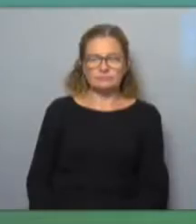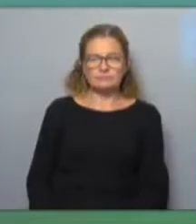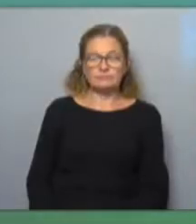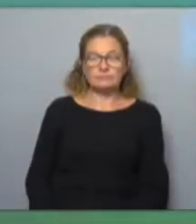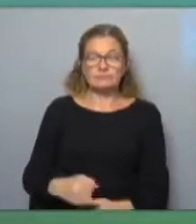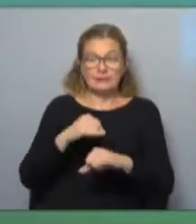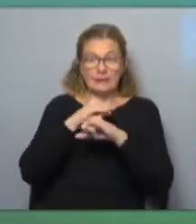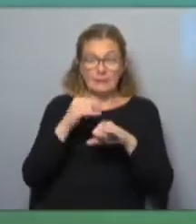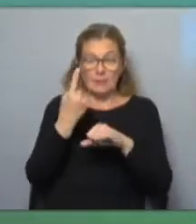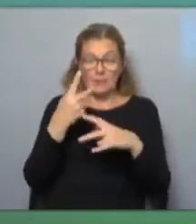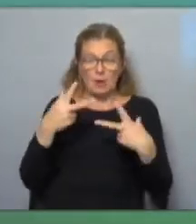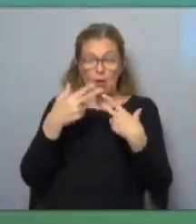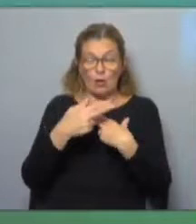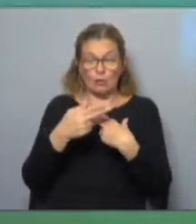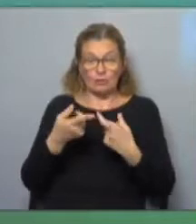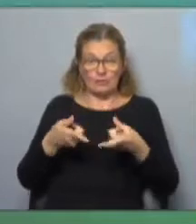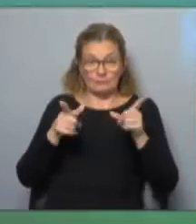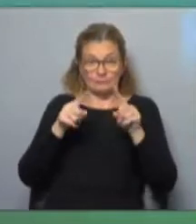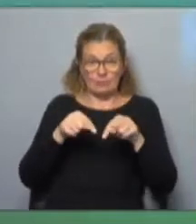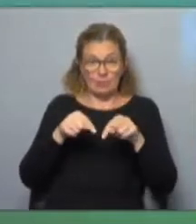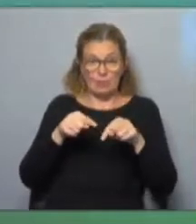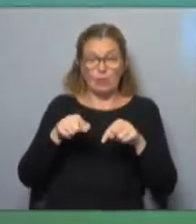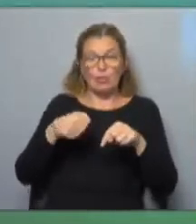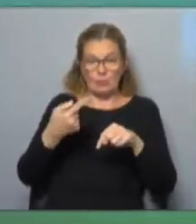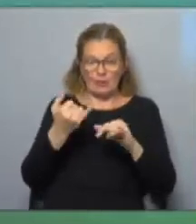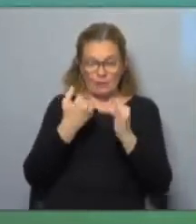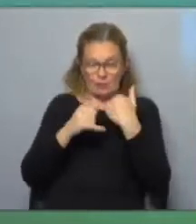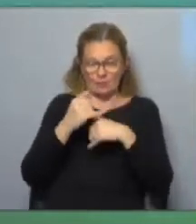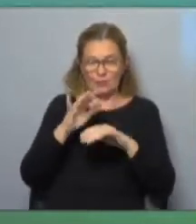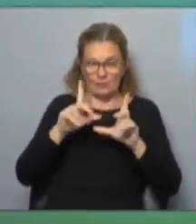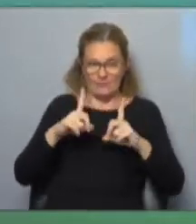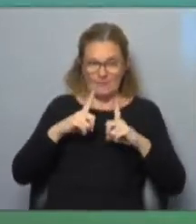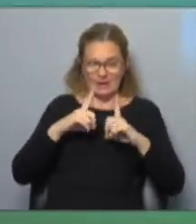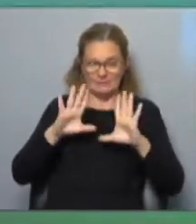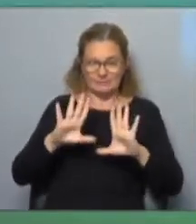Bueno, terminamos este primer bloque y nos vamos a una pausa. Y seguimos con más información. No se vayan.